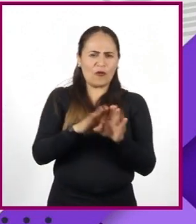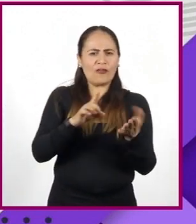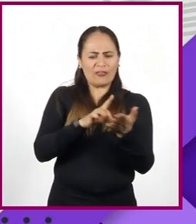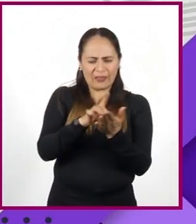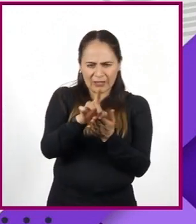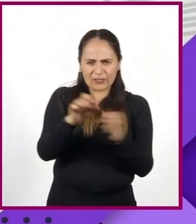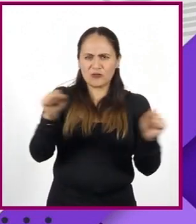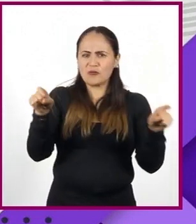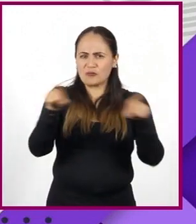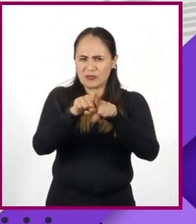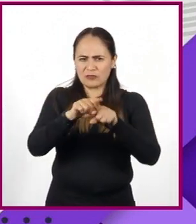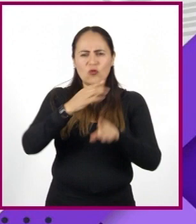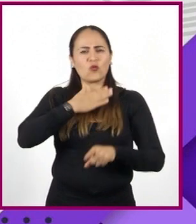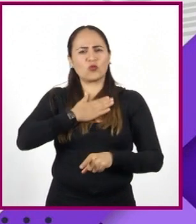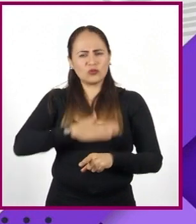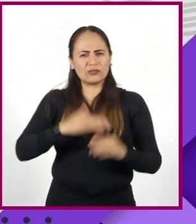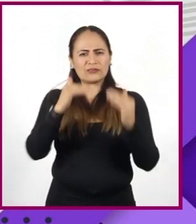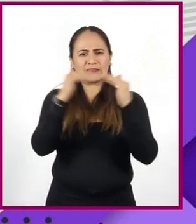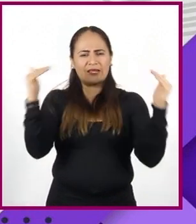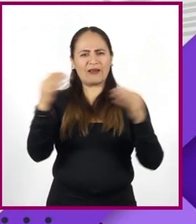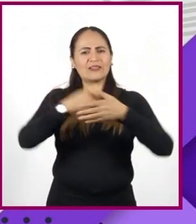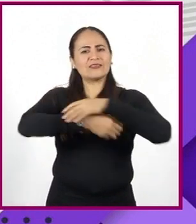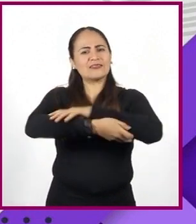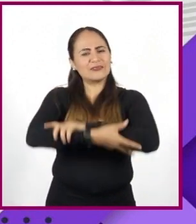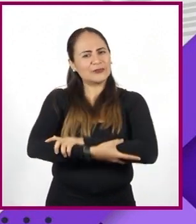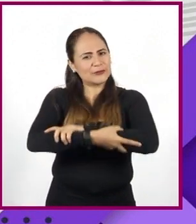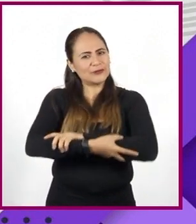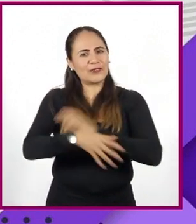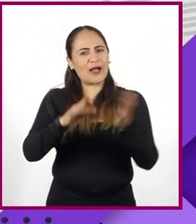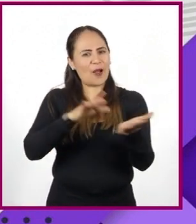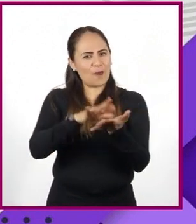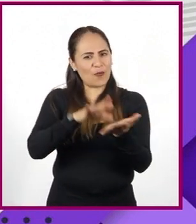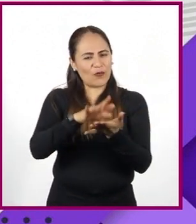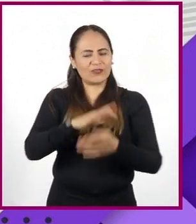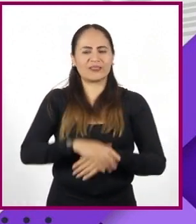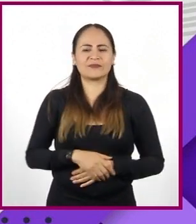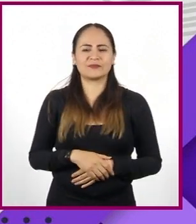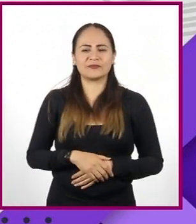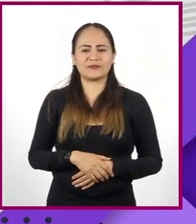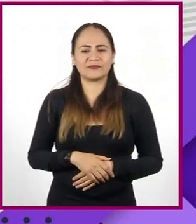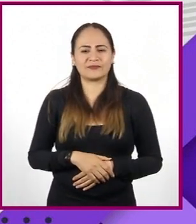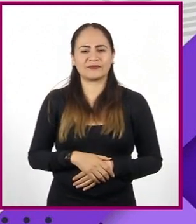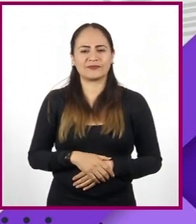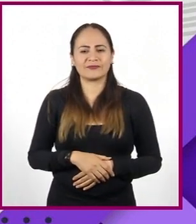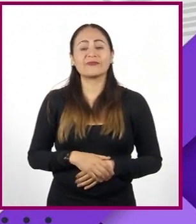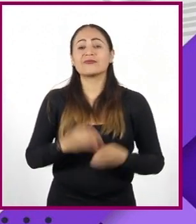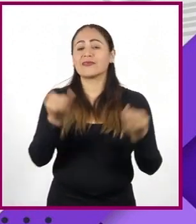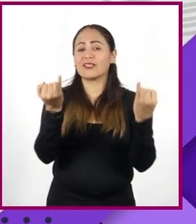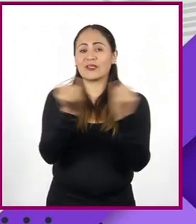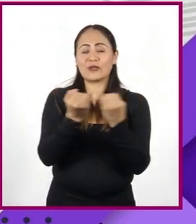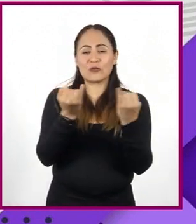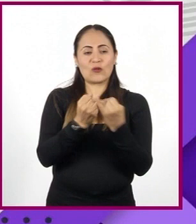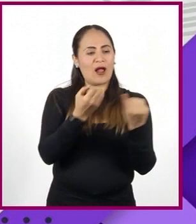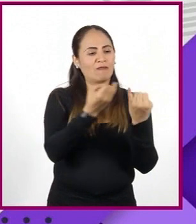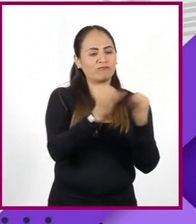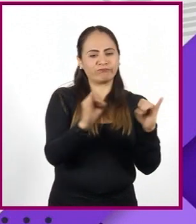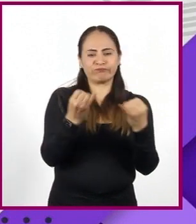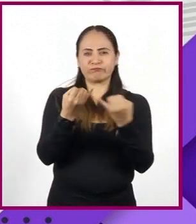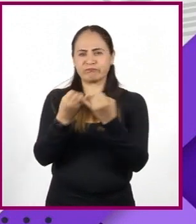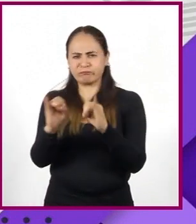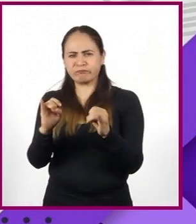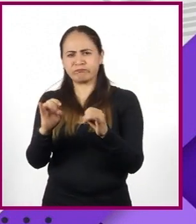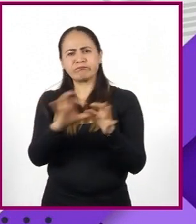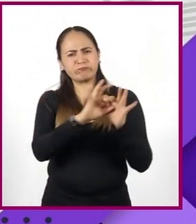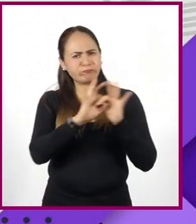igualdad, justicia, equidad y solidaridad. Estrechar los lazos de la interdependencia, es